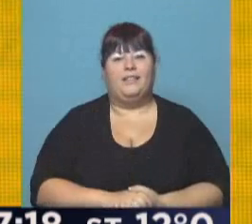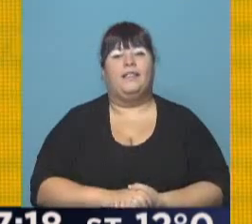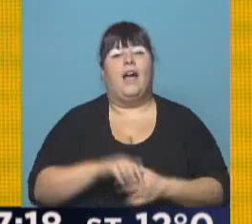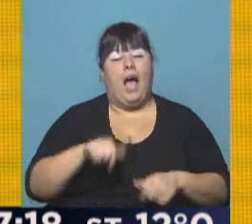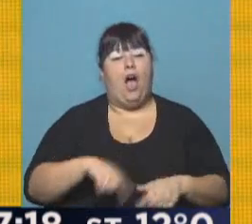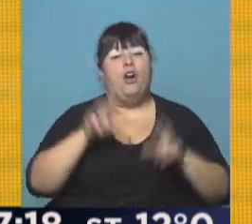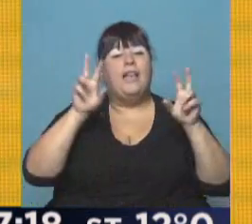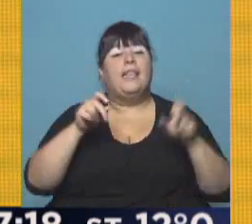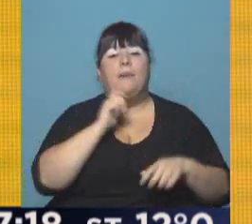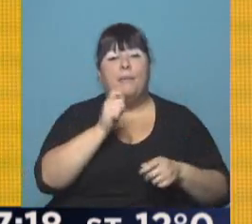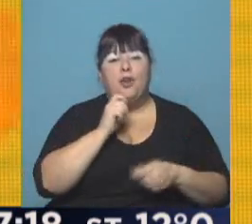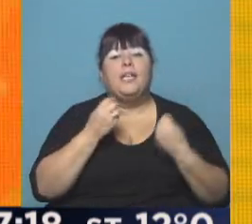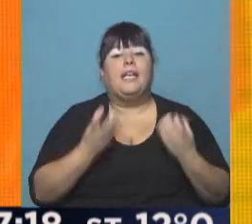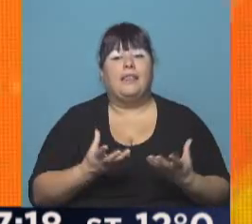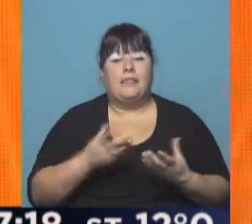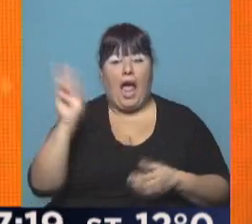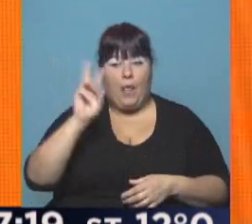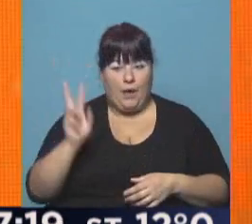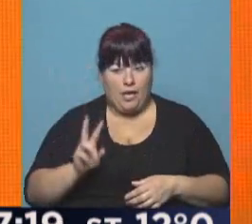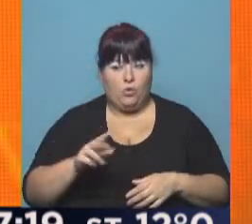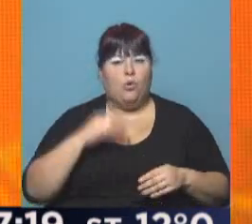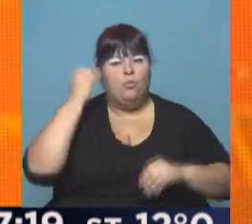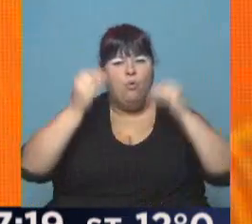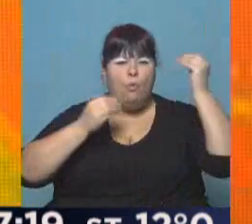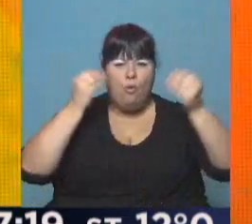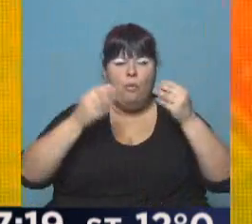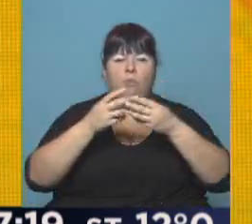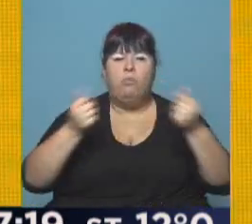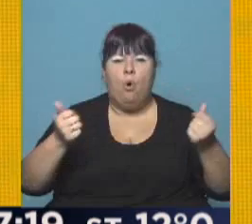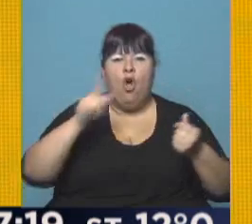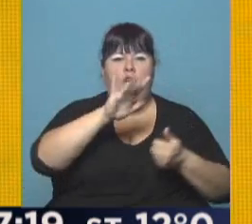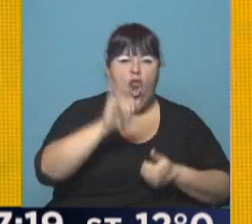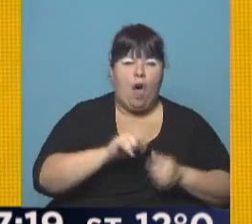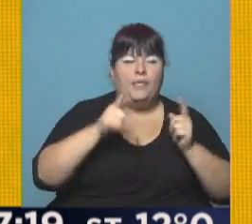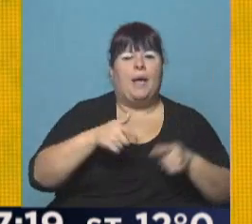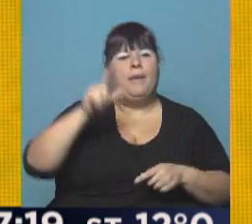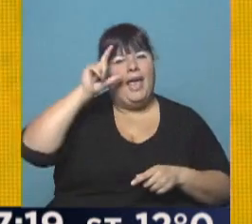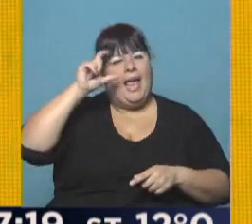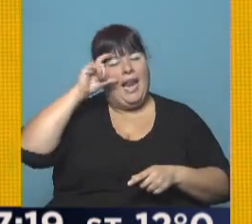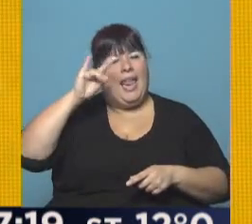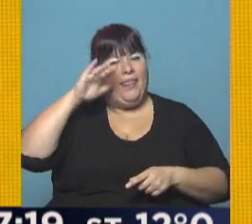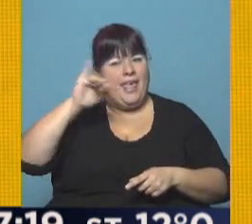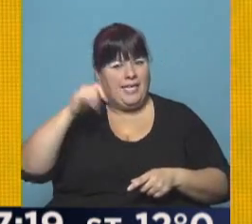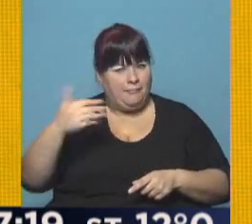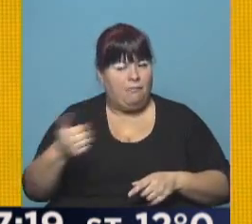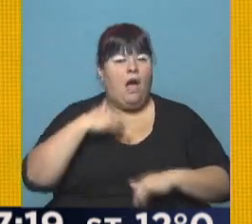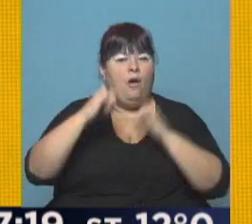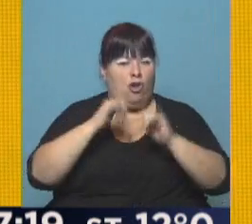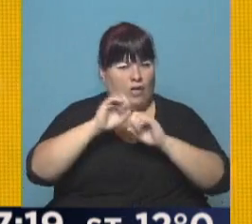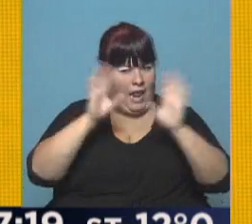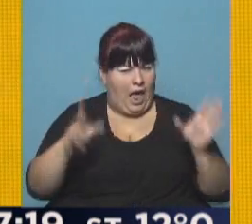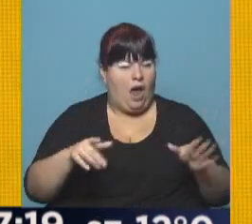Hablamos con esta agenda periodística, lo que está sucediendo en Venezuela. Hay mucha preocupación por la desaparición de López, también del alcalde de Caracas. Ya vamos a estar